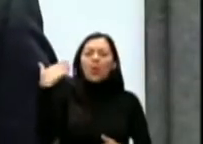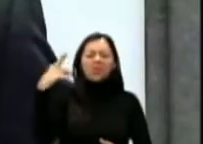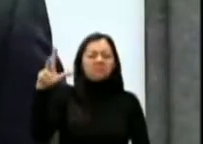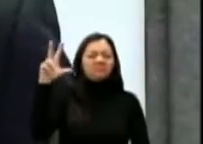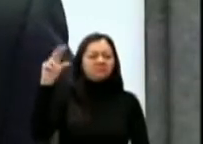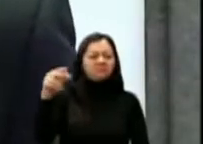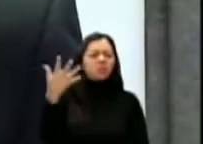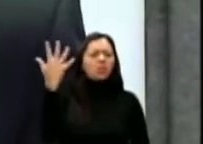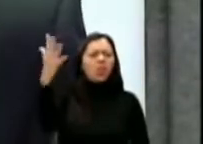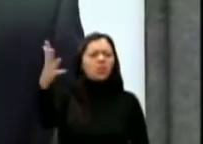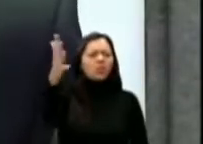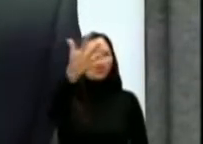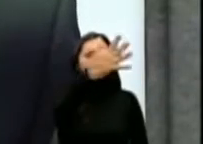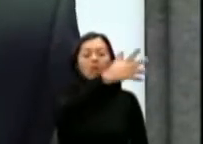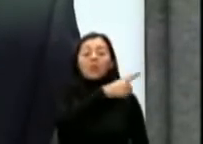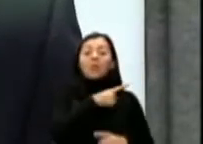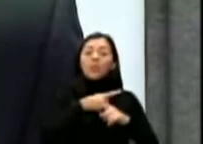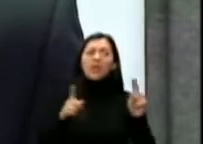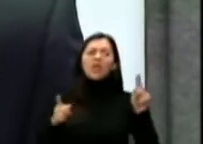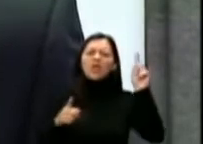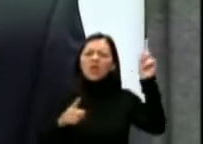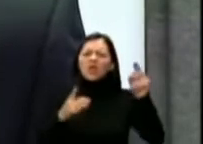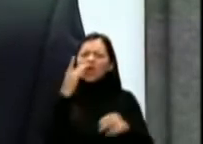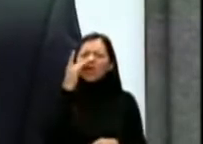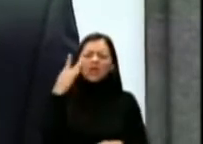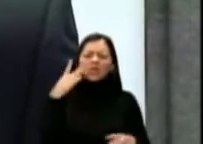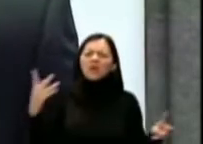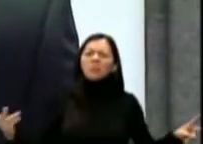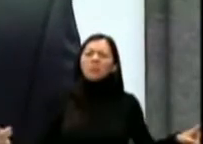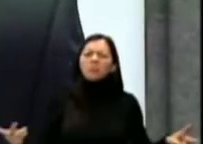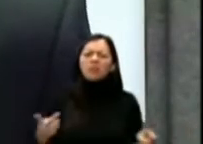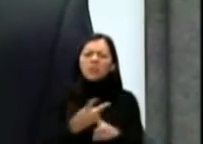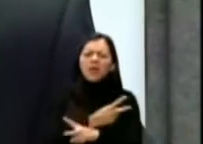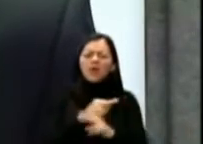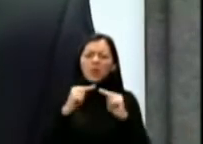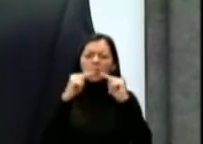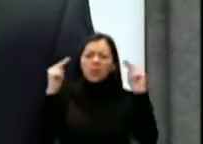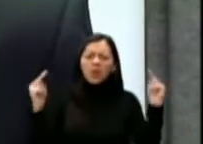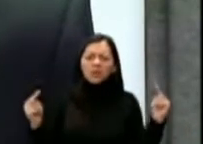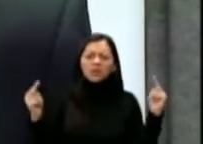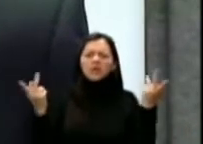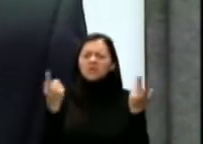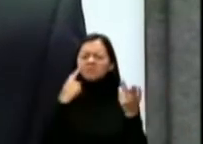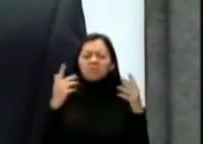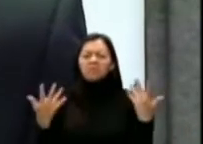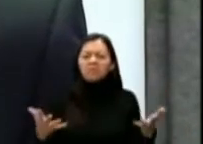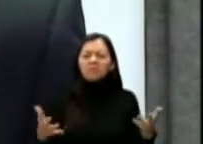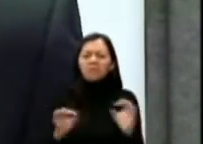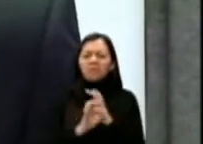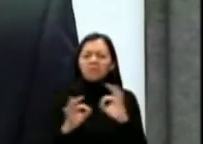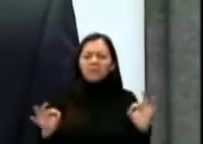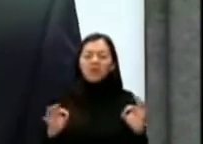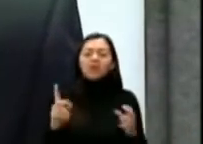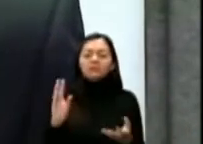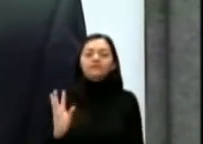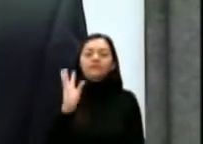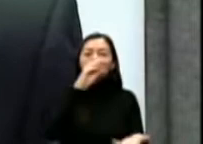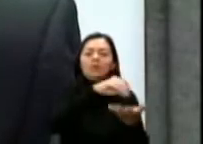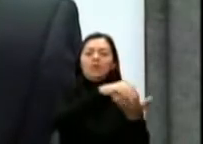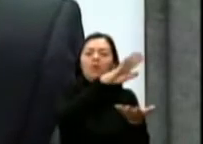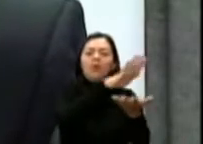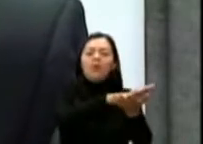o nuestra alguna de las provincias históricamente mayor atendidas sino que se encuentre precisamente